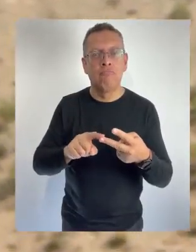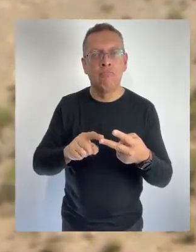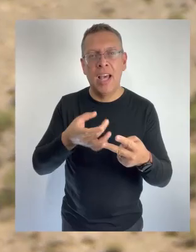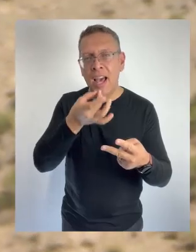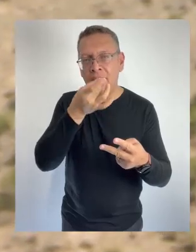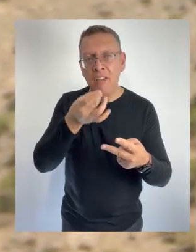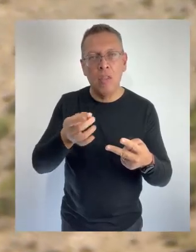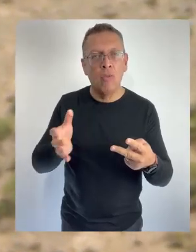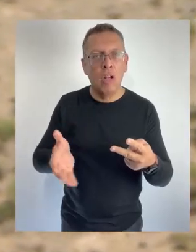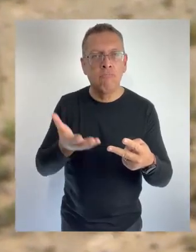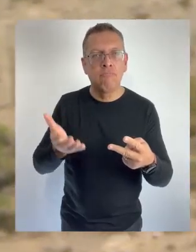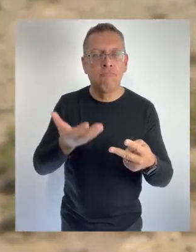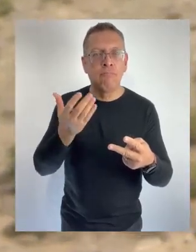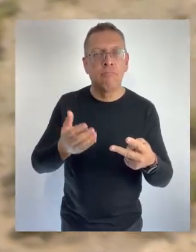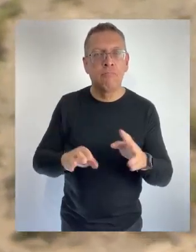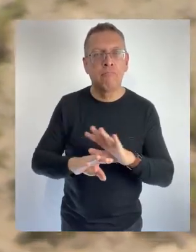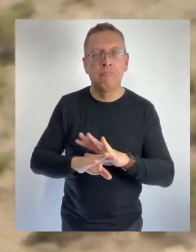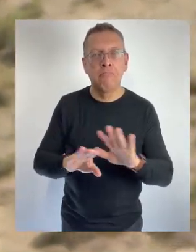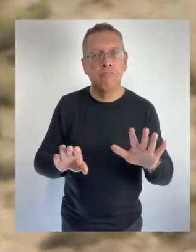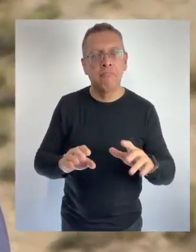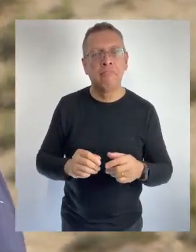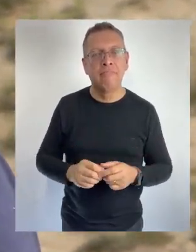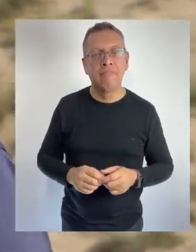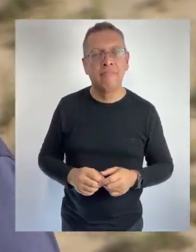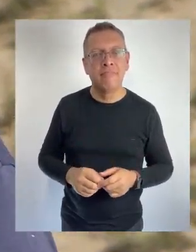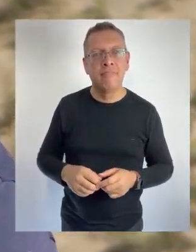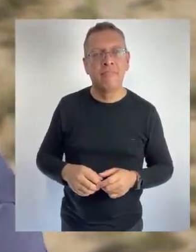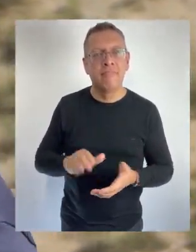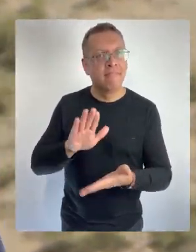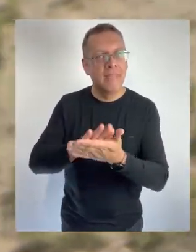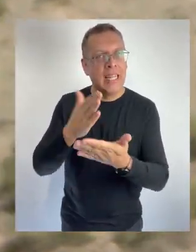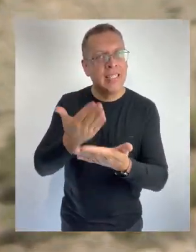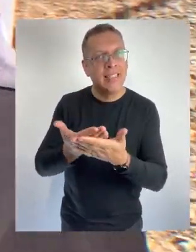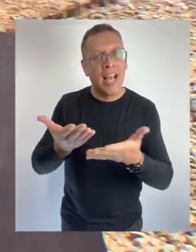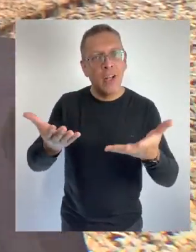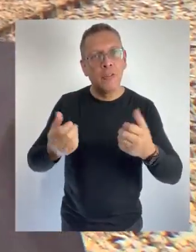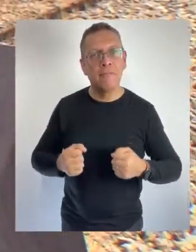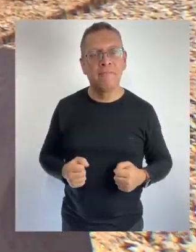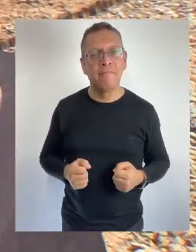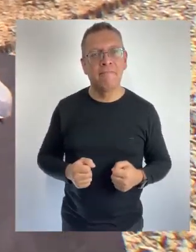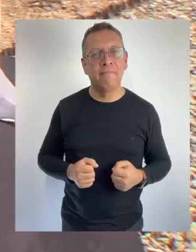nomás. Y un plato sano. Así que quiero...